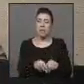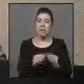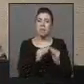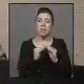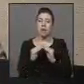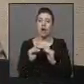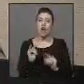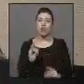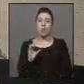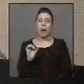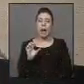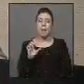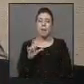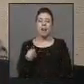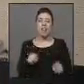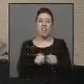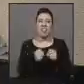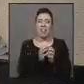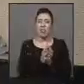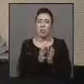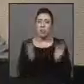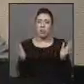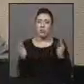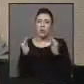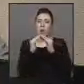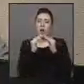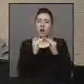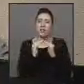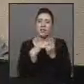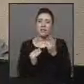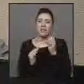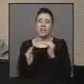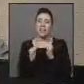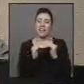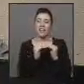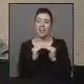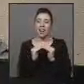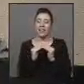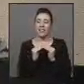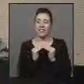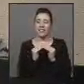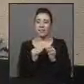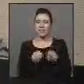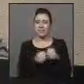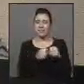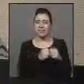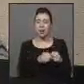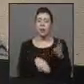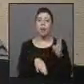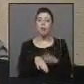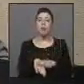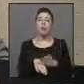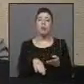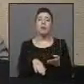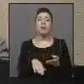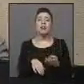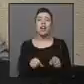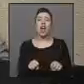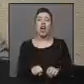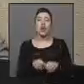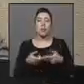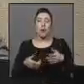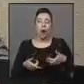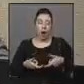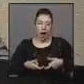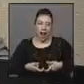Tucapel sufrieron enormes daños en sus viviendas. Veinte casas para ser más precisos a causa de una ruptura de matriz.